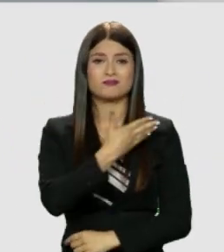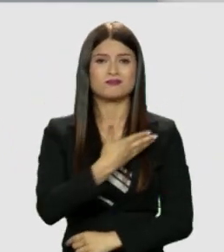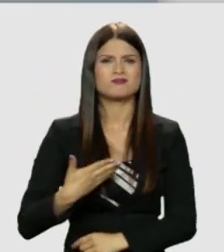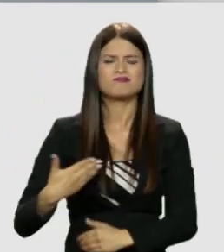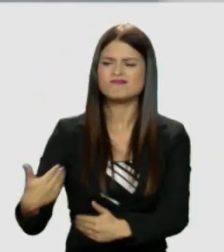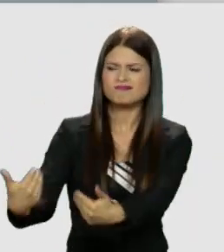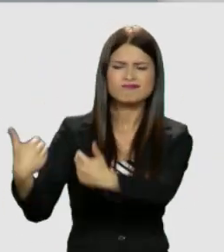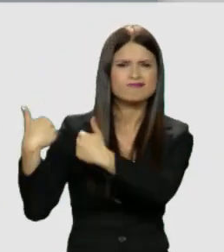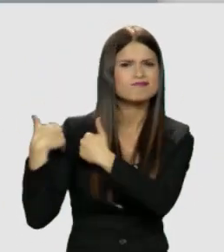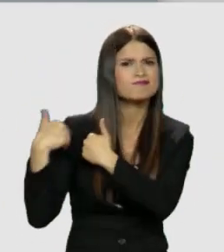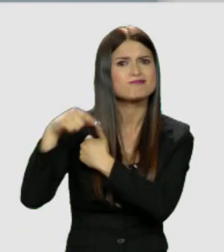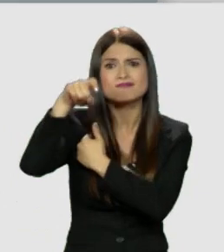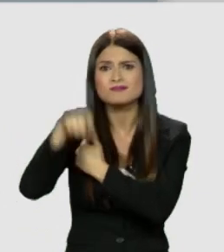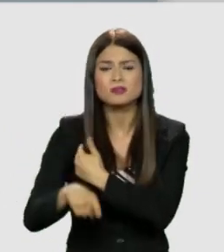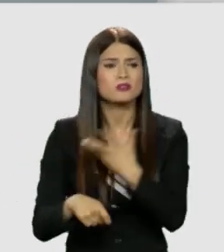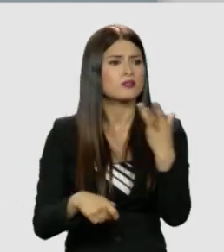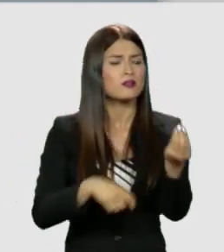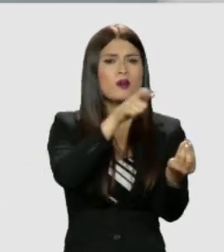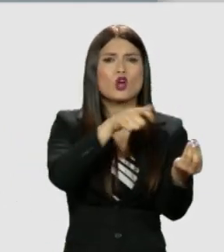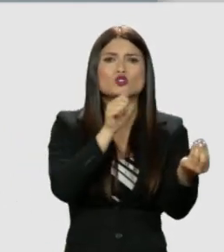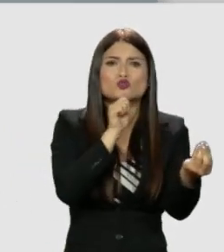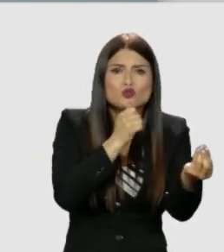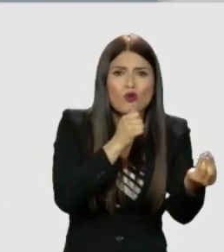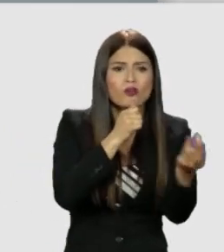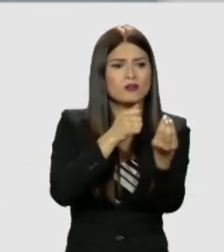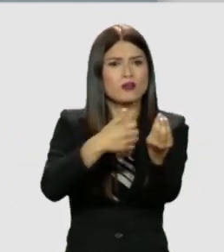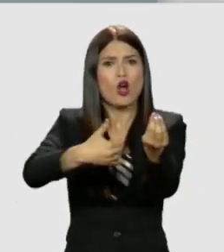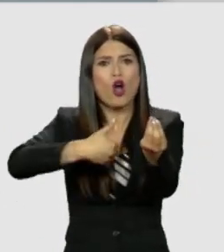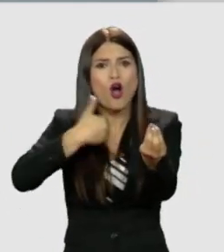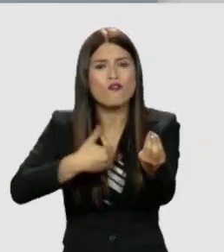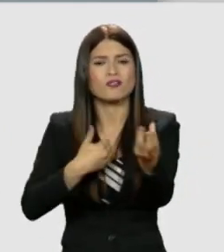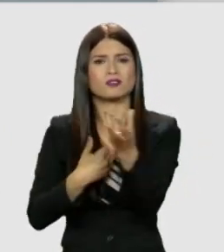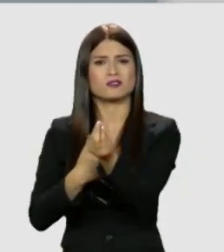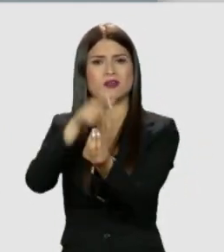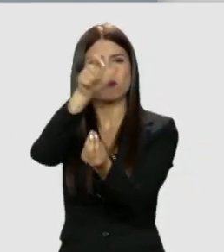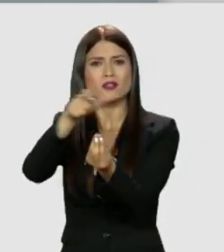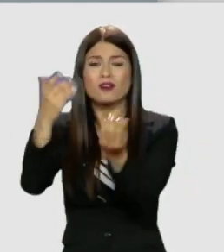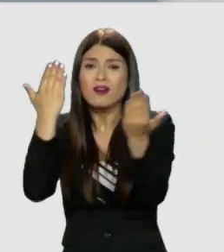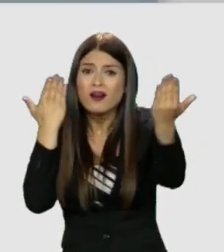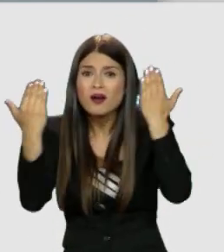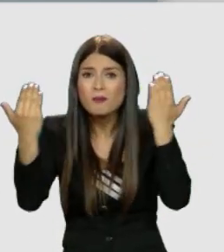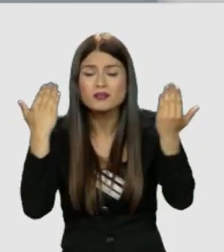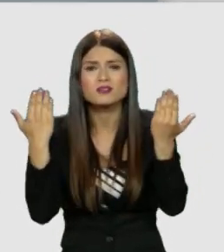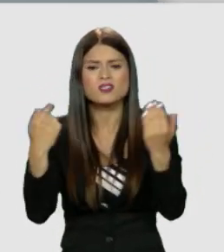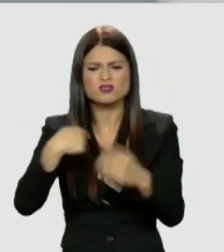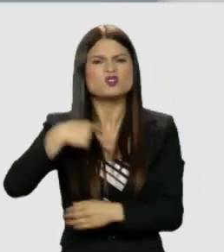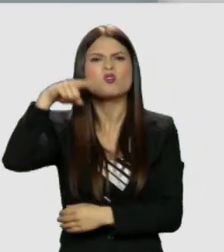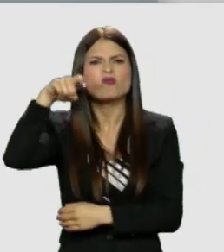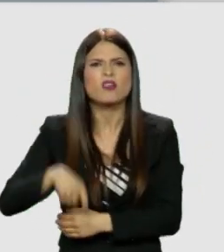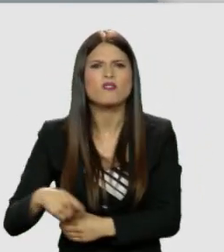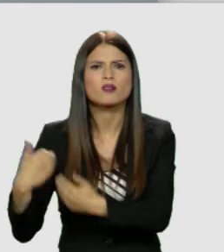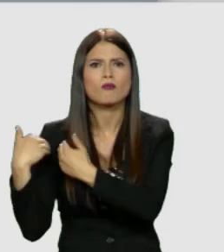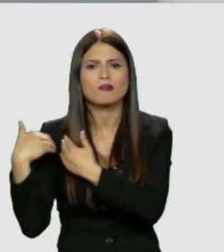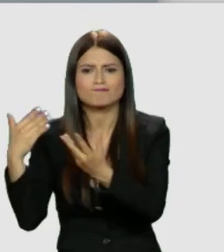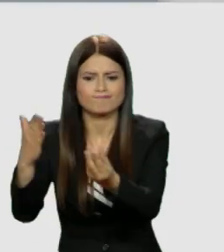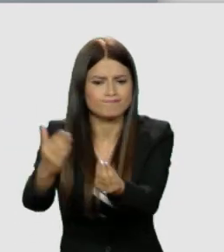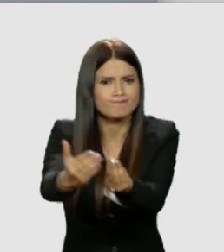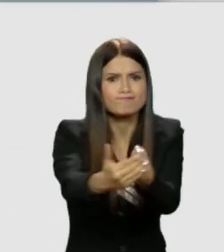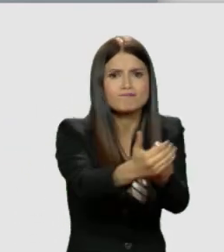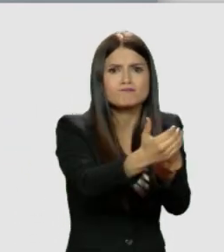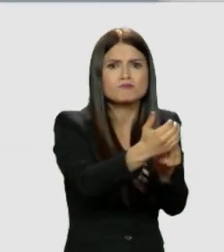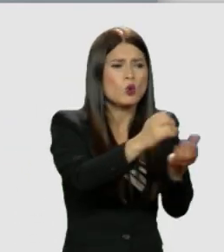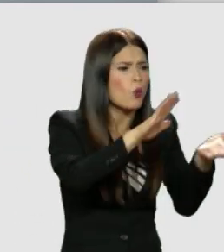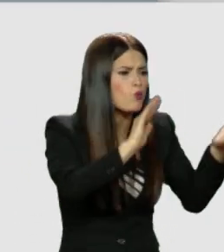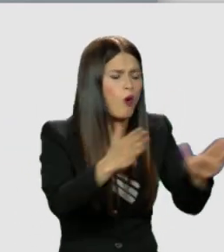jóvenes con Los Campesinos con todos ustedes es proteger la vida acabar el conflicto